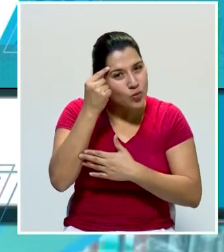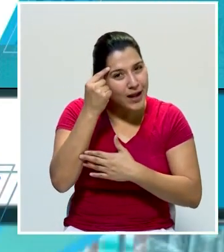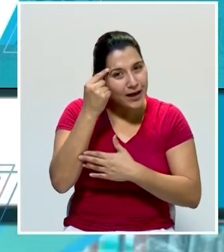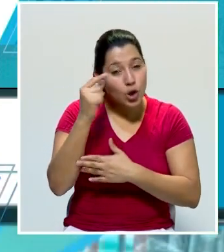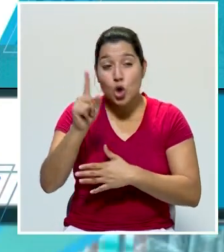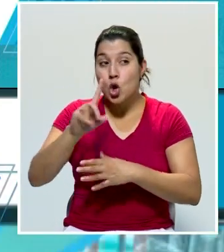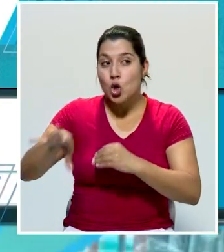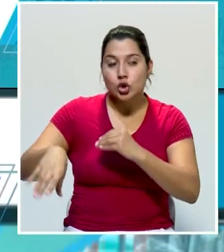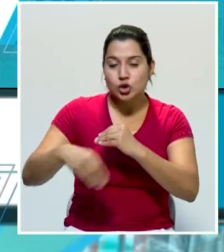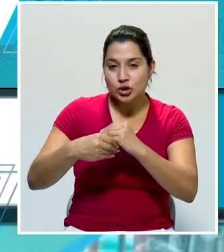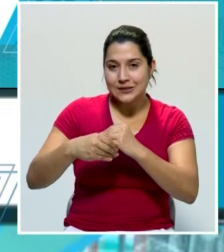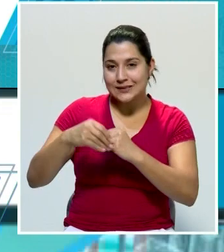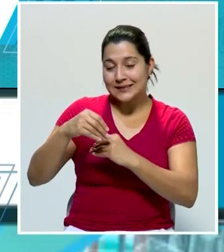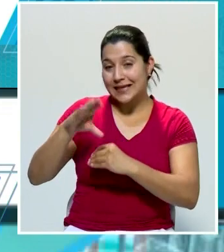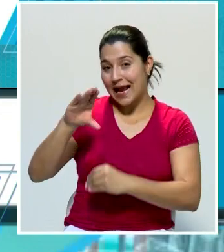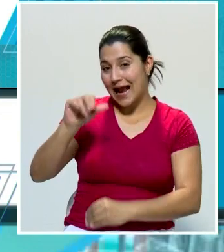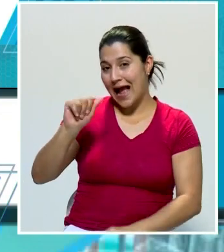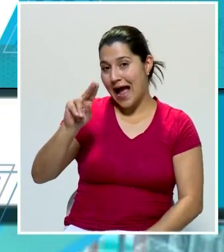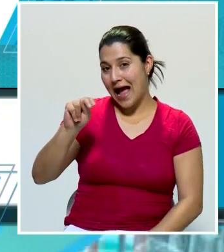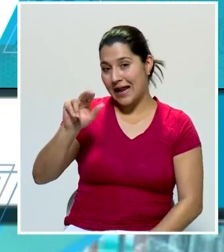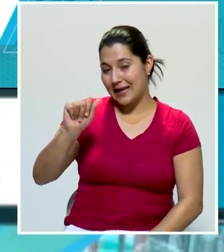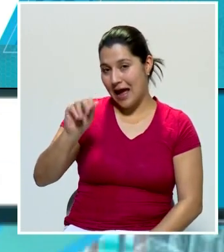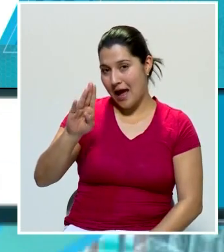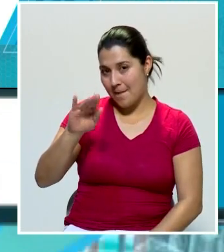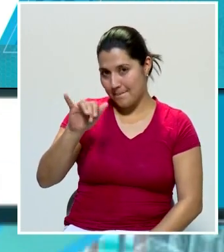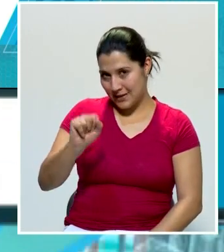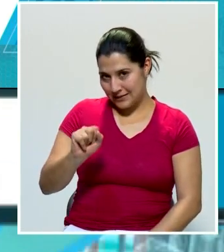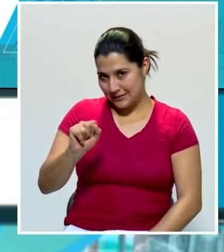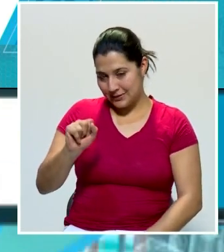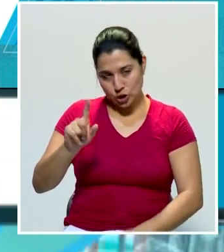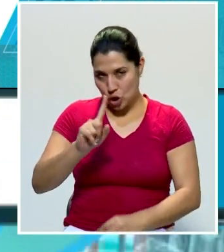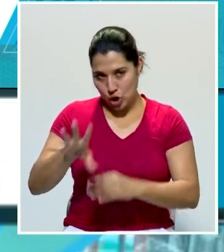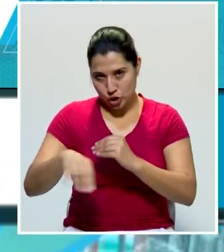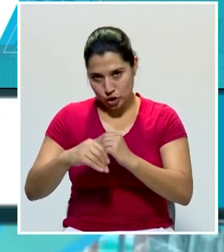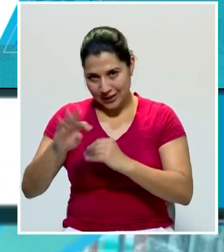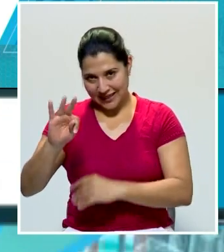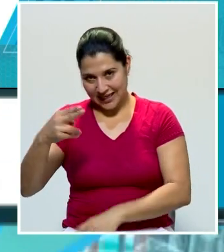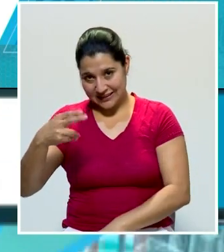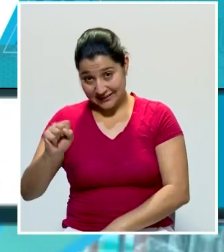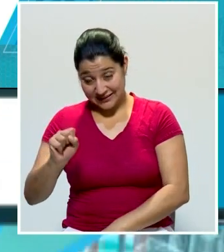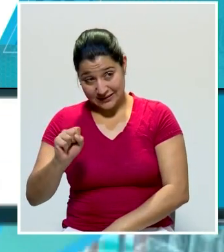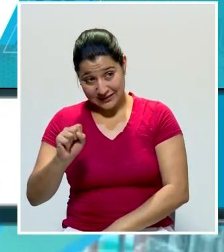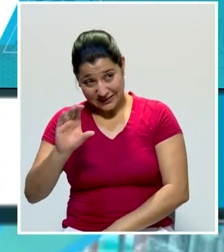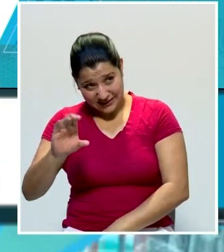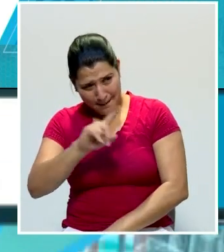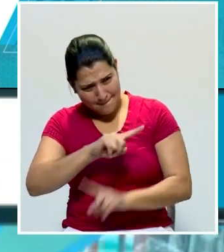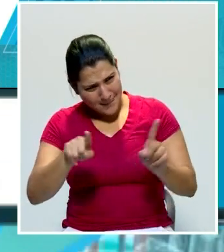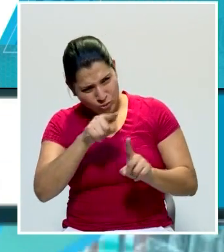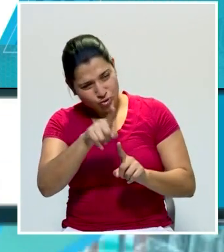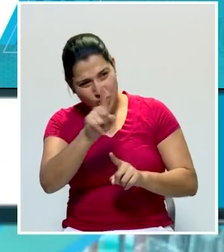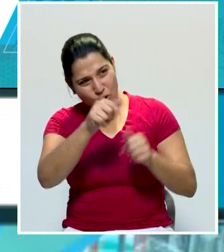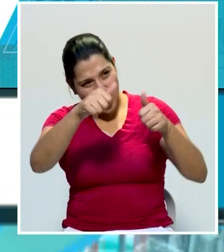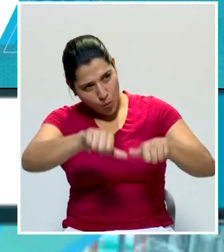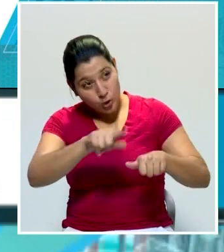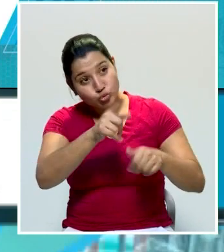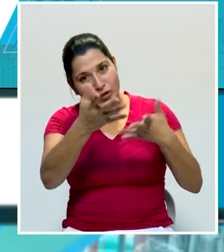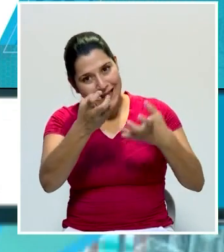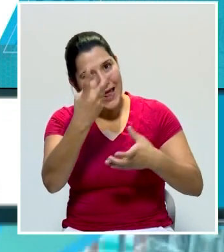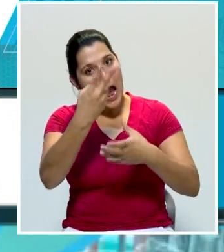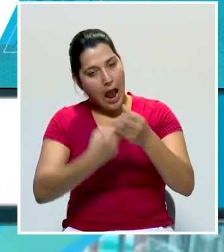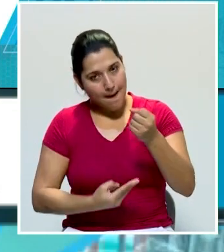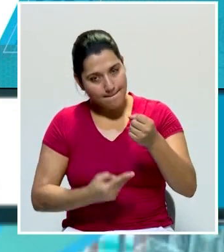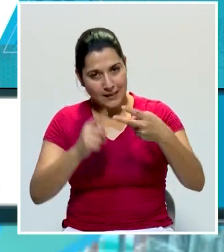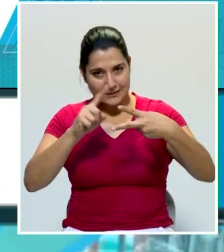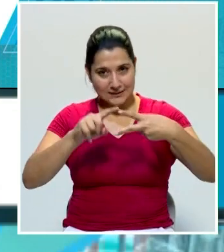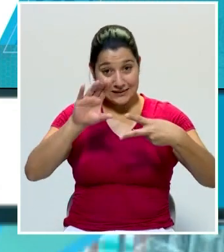cannabis, al THC. Entiendo que usted no está de acuerdo, quiere un proyecto que integre ambas plantas, la cannabis tradicional y